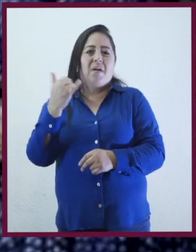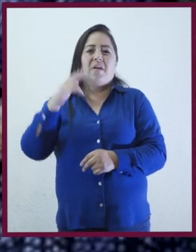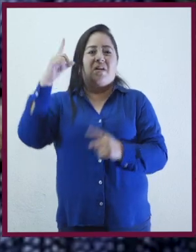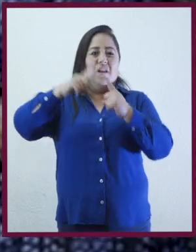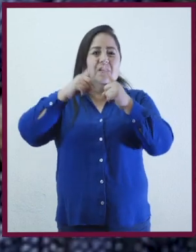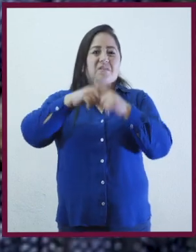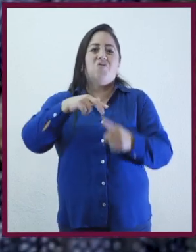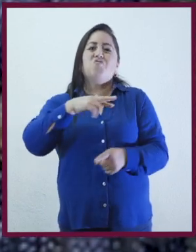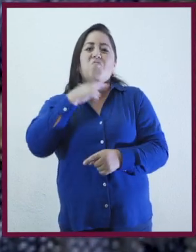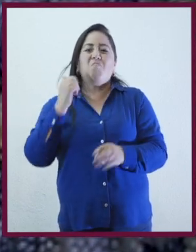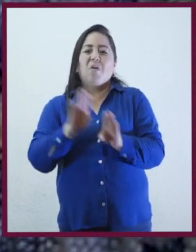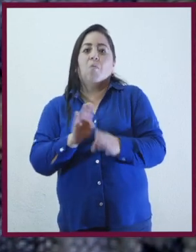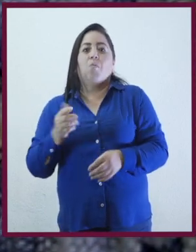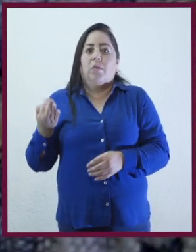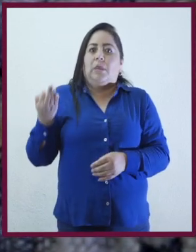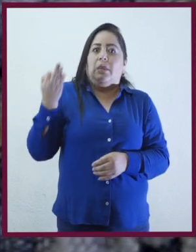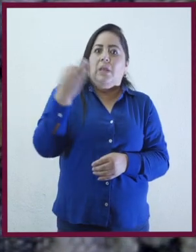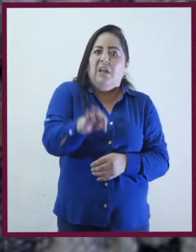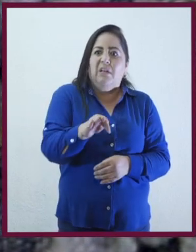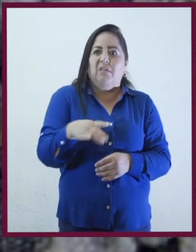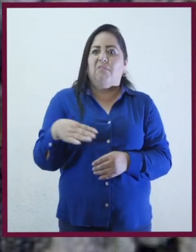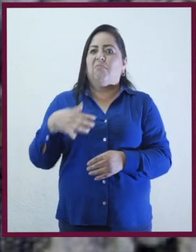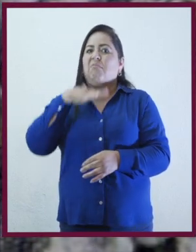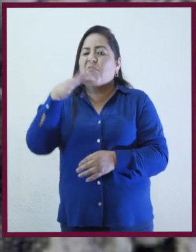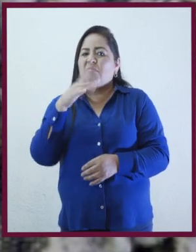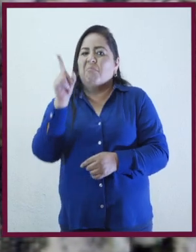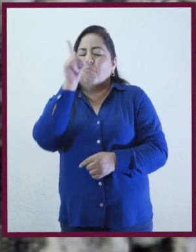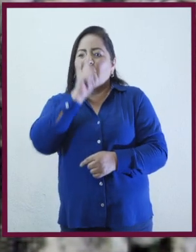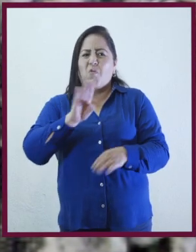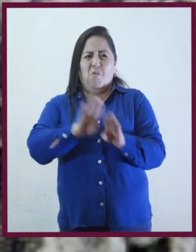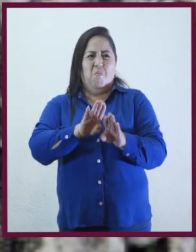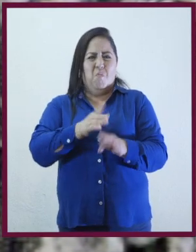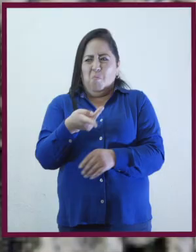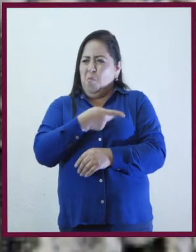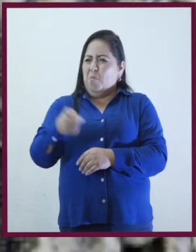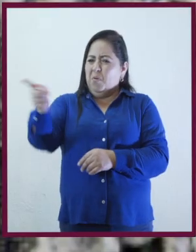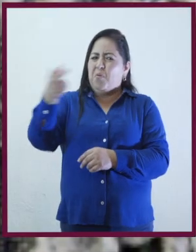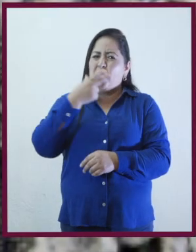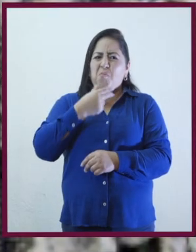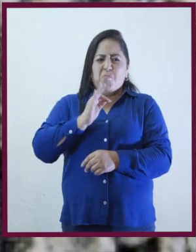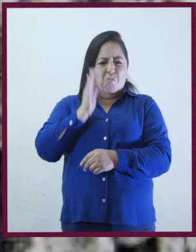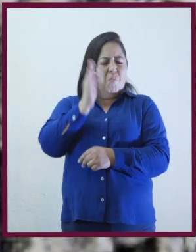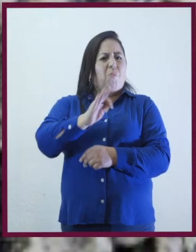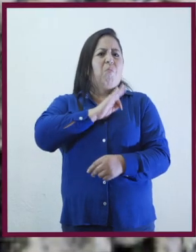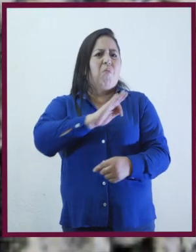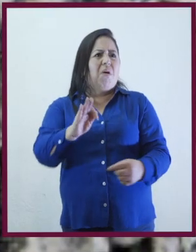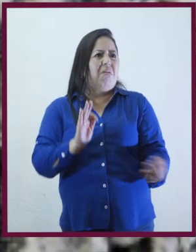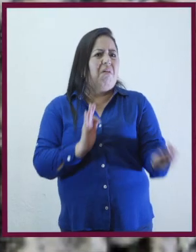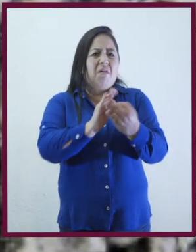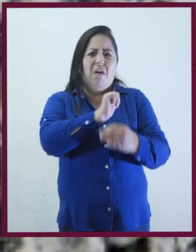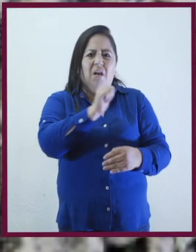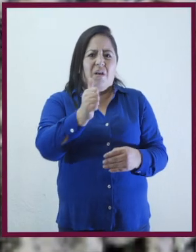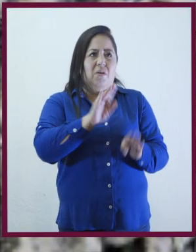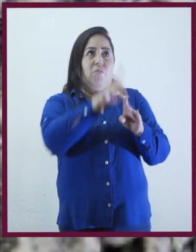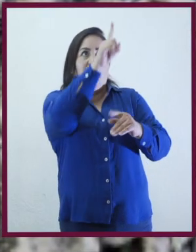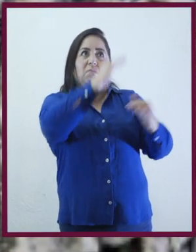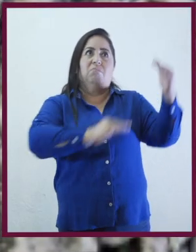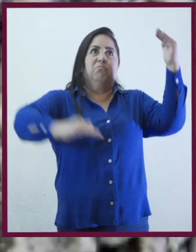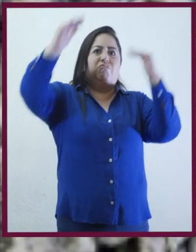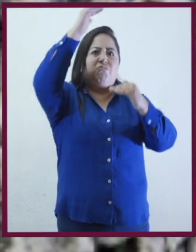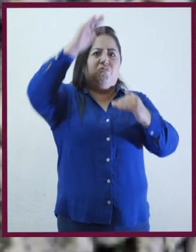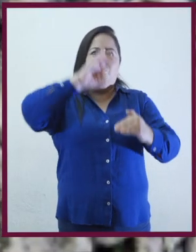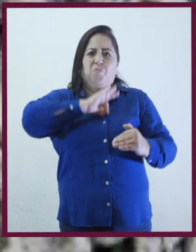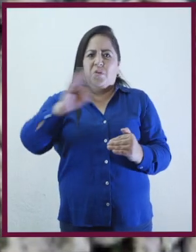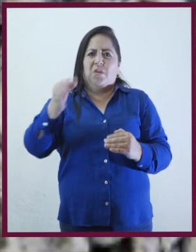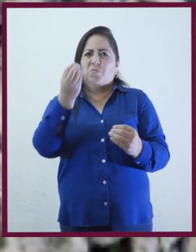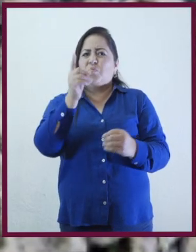Roma. ¡Traición! ¡Herejía! ¿Cómo un pobre molinero se atrevía a cuestionar a las altas autoridades con